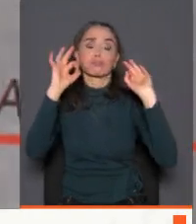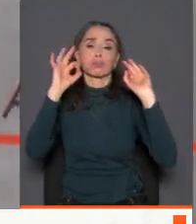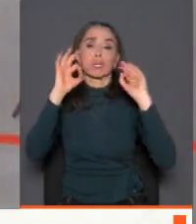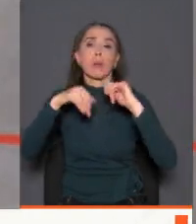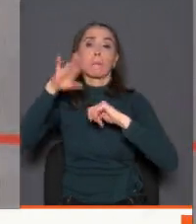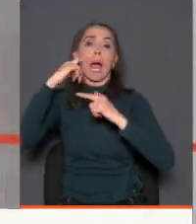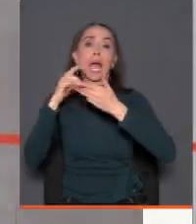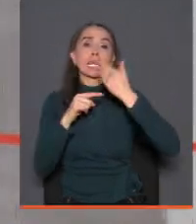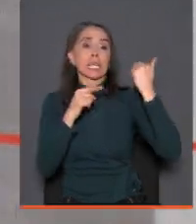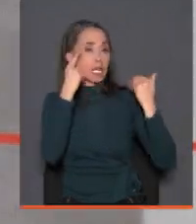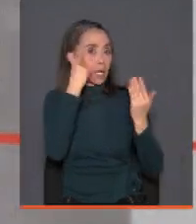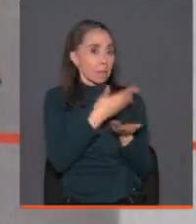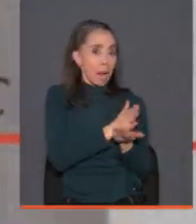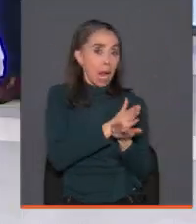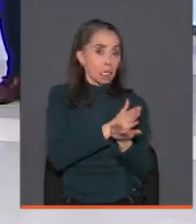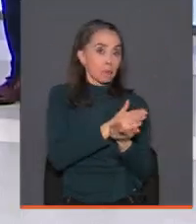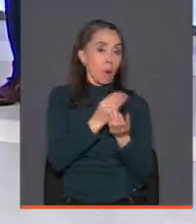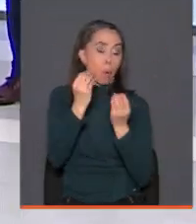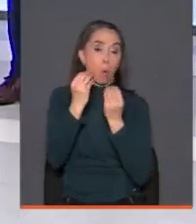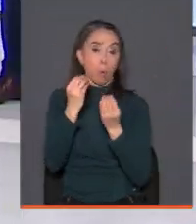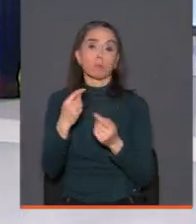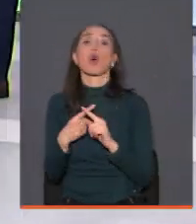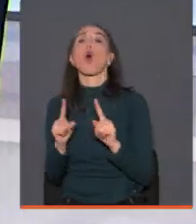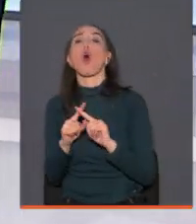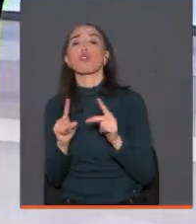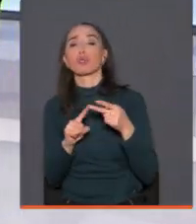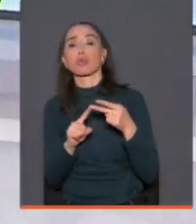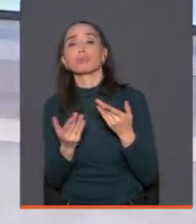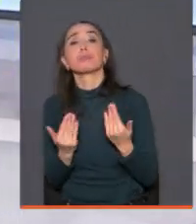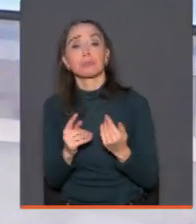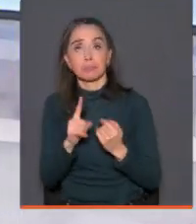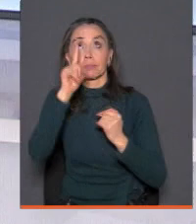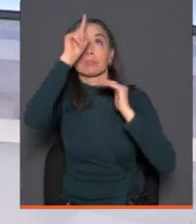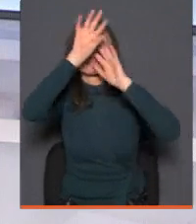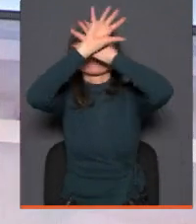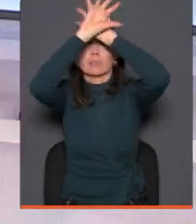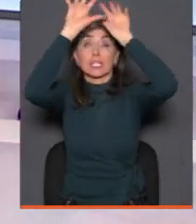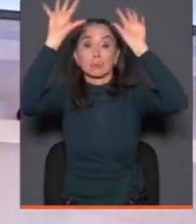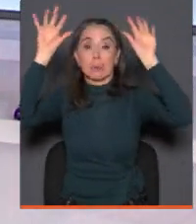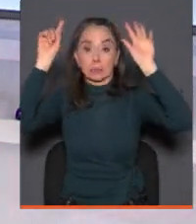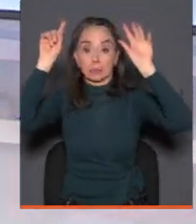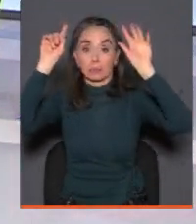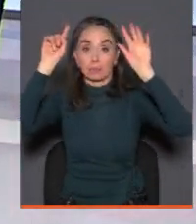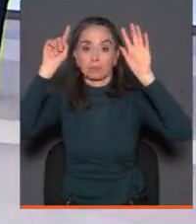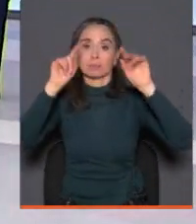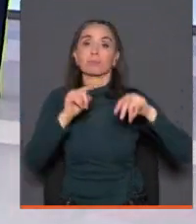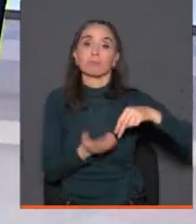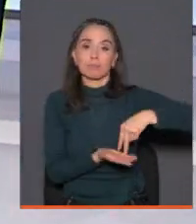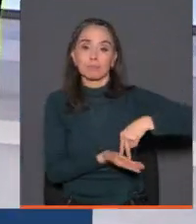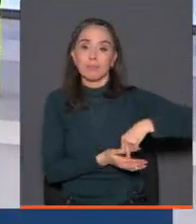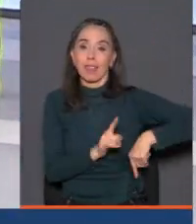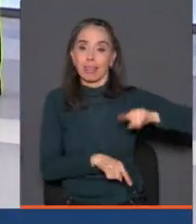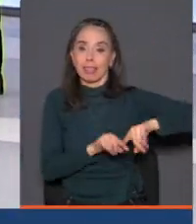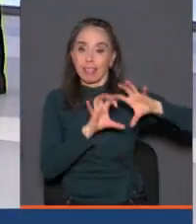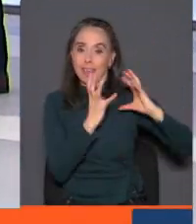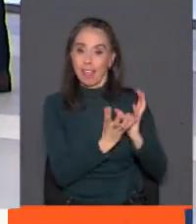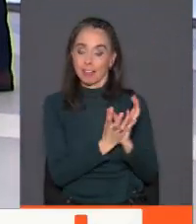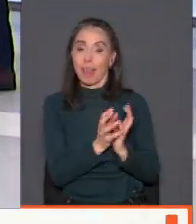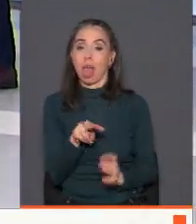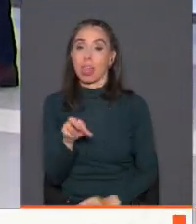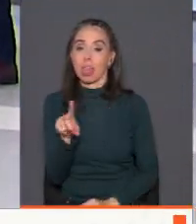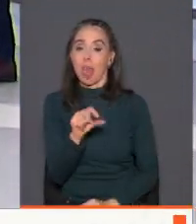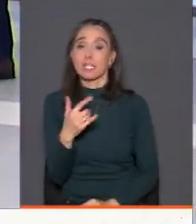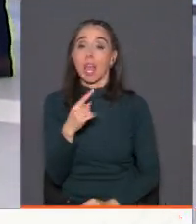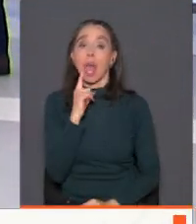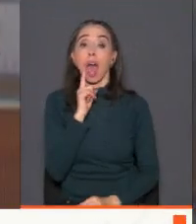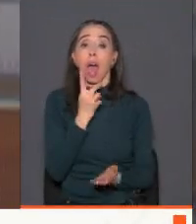esperado. Ah, perfecto. ¿Con qué seguimos? Seguimos en el espacio, pero también con un pie puesto en la Tierra, porque la NASA anunció que ya tiene